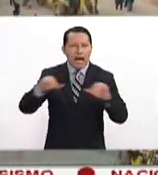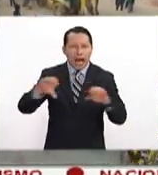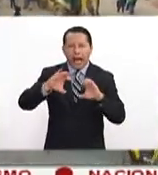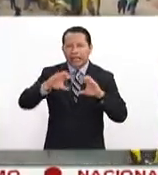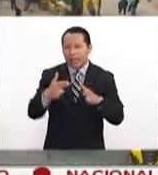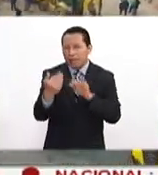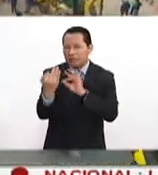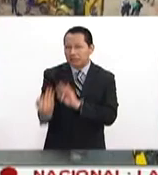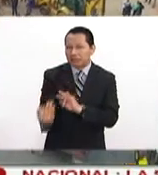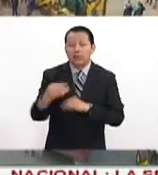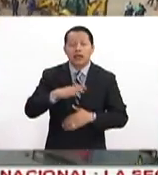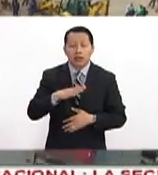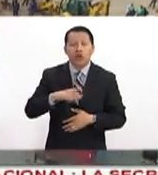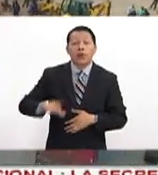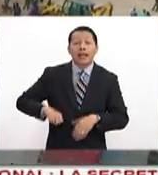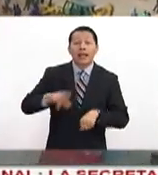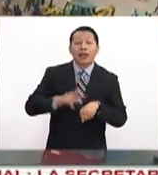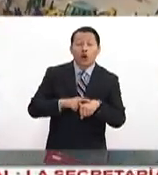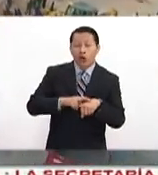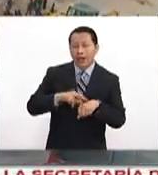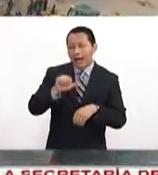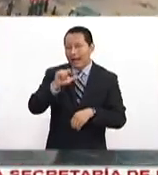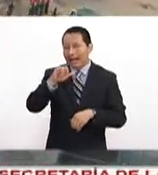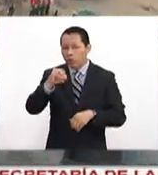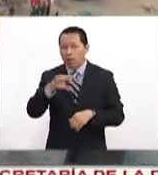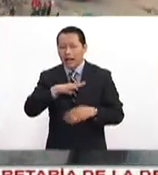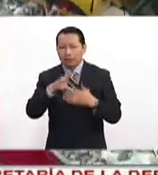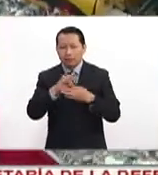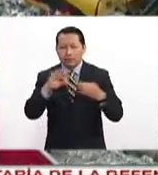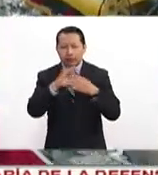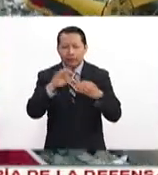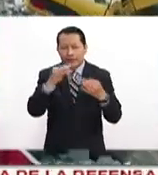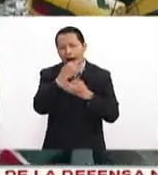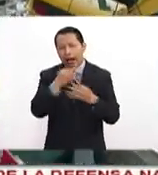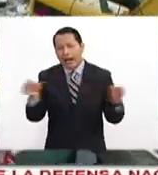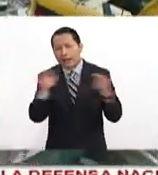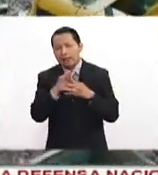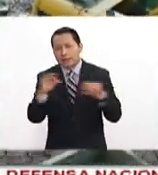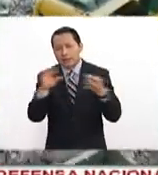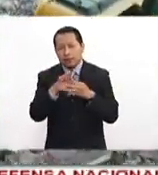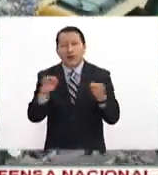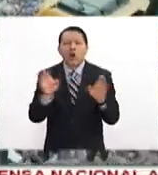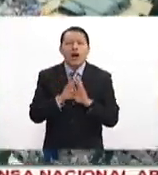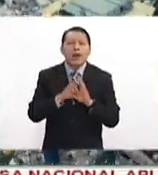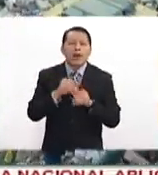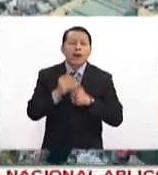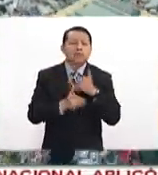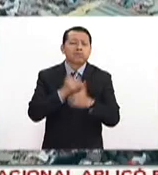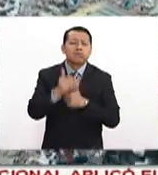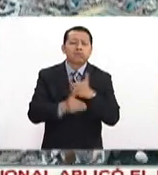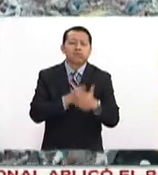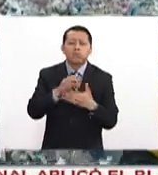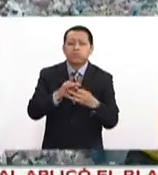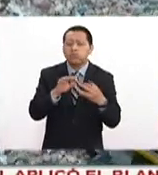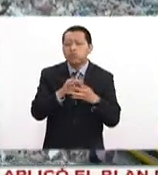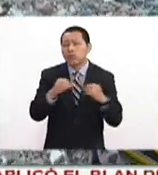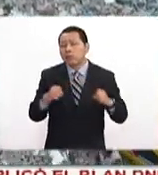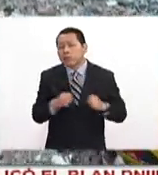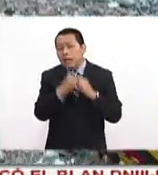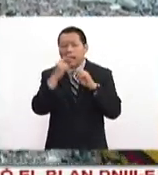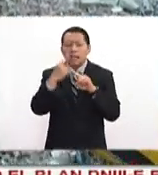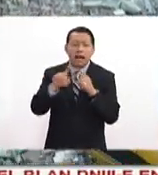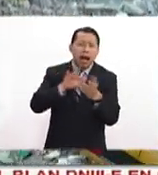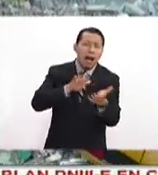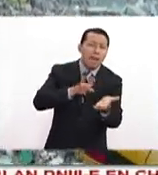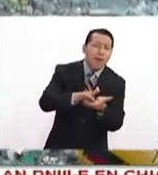Comentarte que el día de ayer el gobernador Alejandro Murat Hinojosa informó a medios de comunicación algunos avances sobre la etapa de contingencia y entrega de